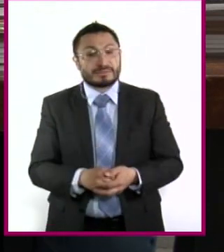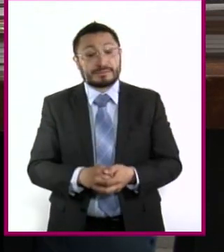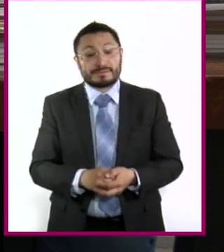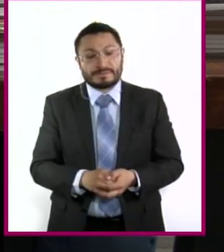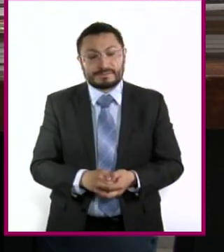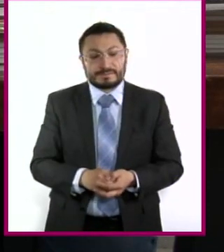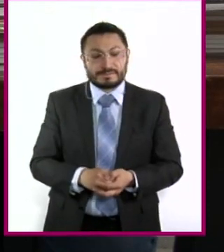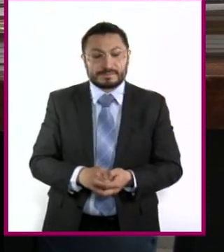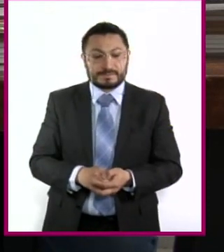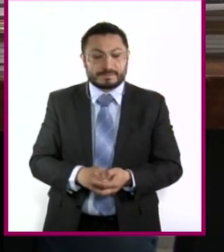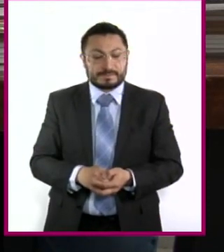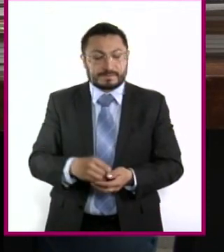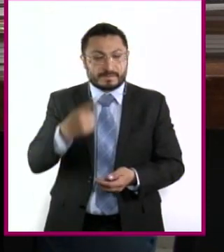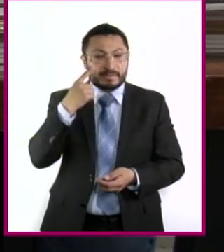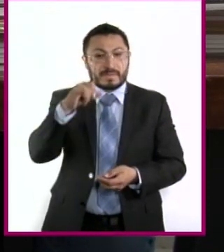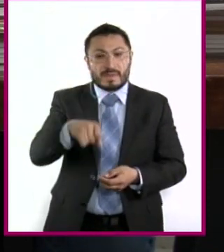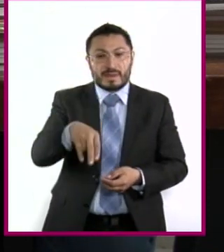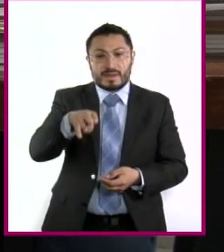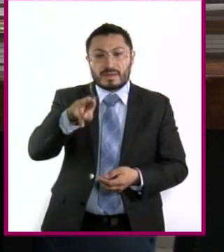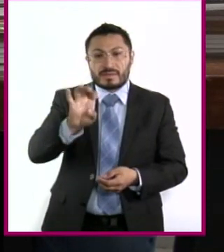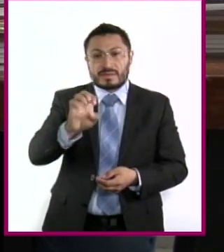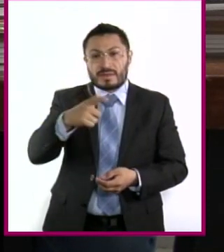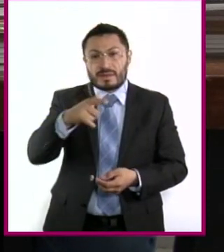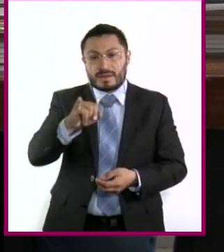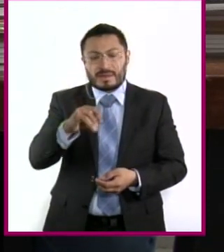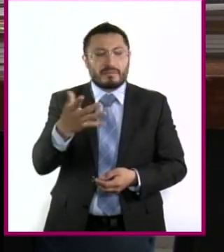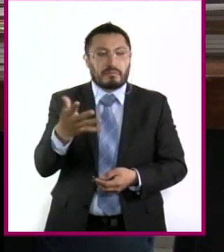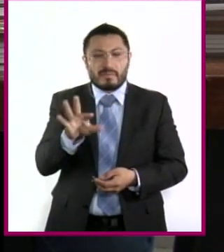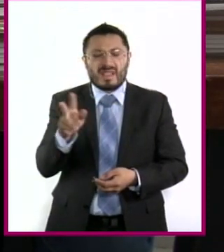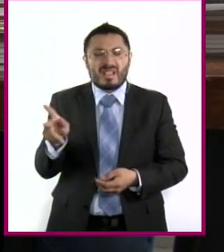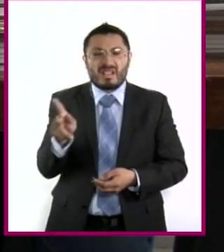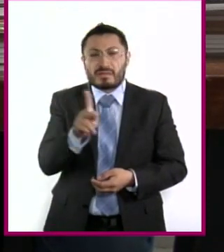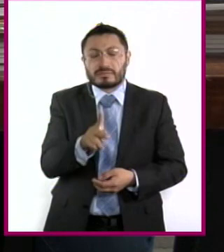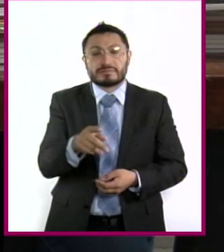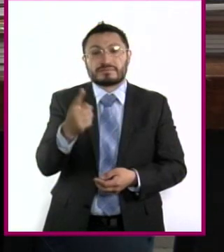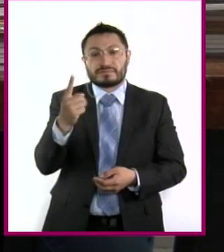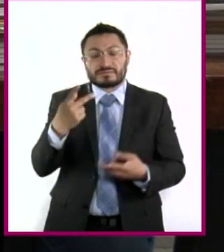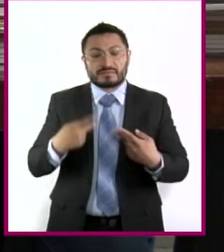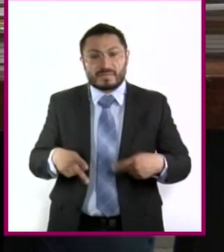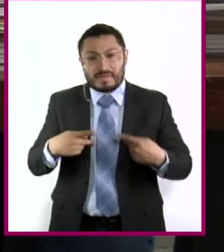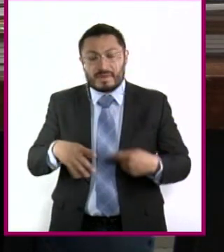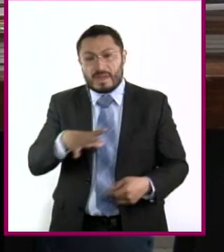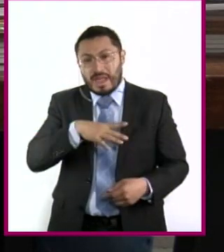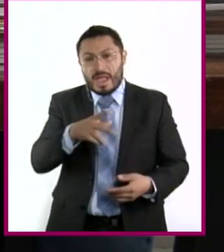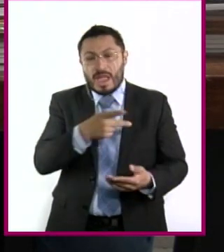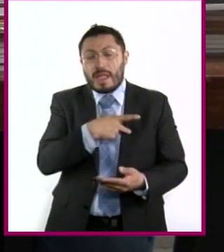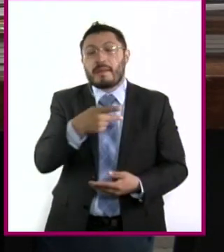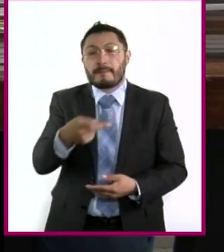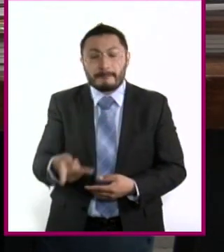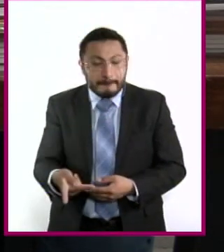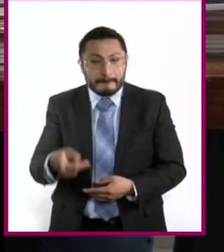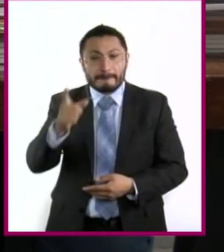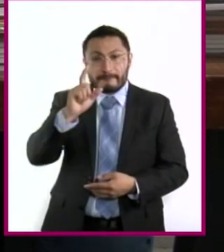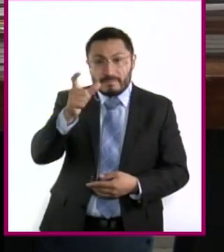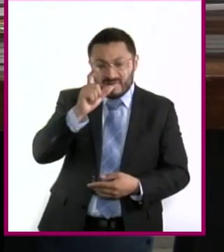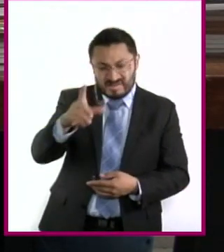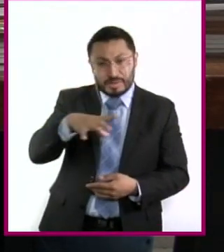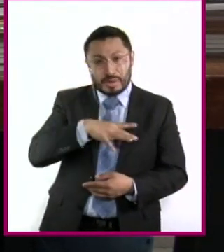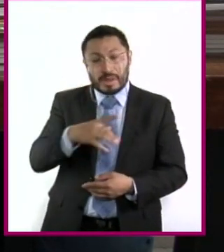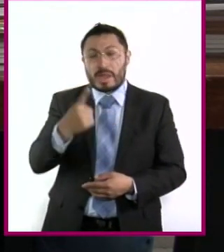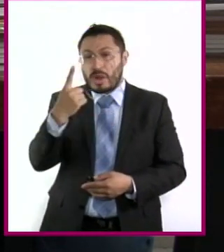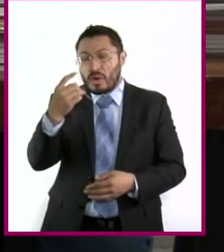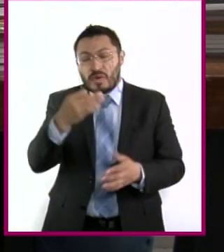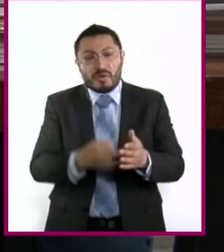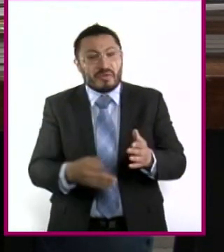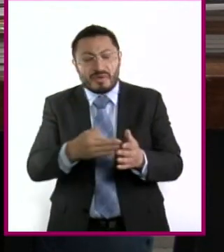mira, fíjate lo que dice la página del INEGI. Dice más o menos lo mismo. Una persona se encuentra en situación de pobreza cuando presentan al menos una